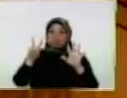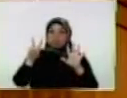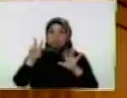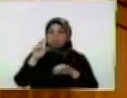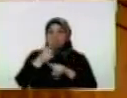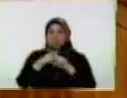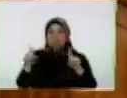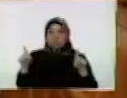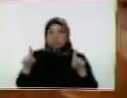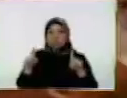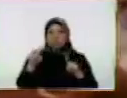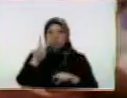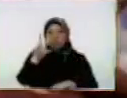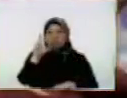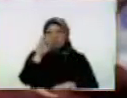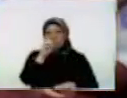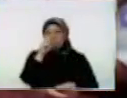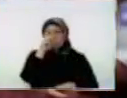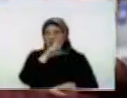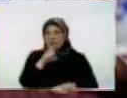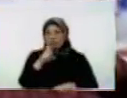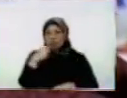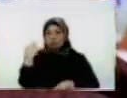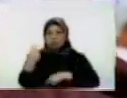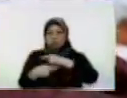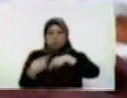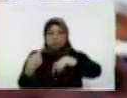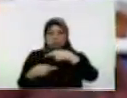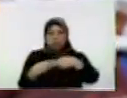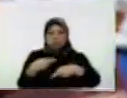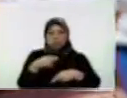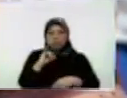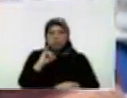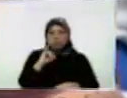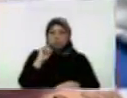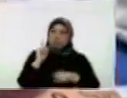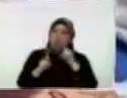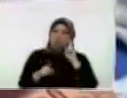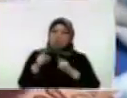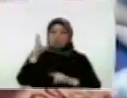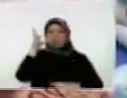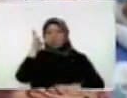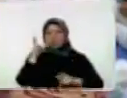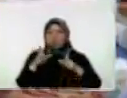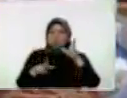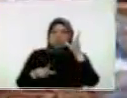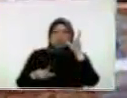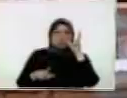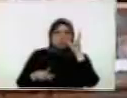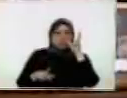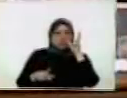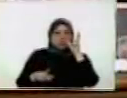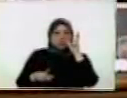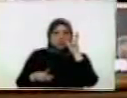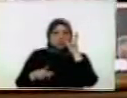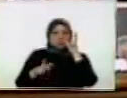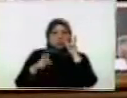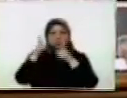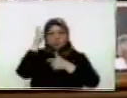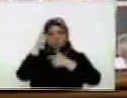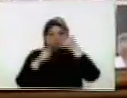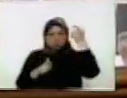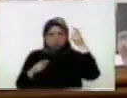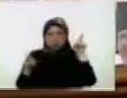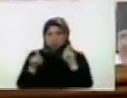pero 20 años después de la revolución, compañero, permítame decirle, a veces uno escucha a camaradas diciendo que hoy estamos como el